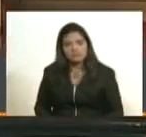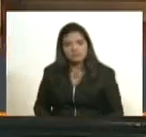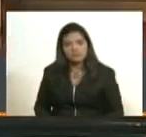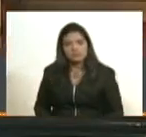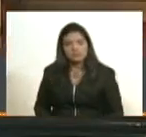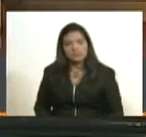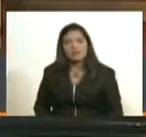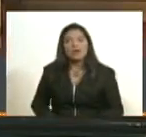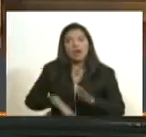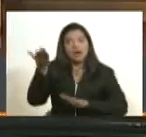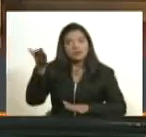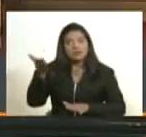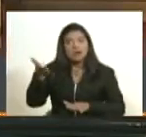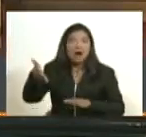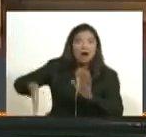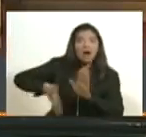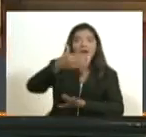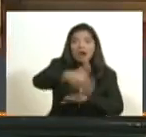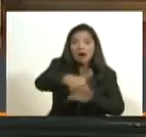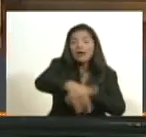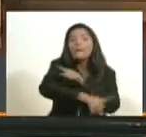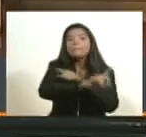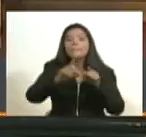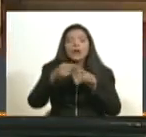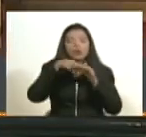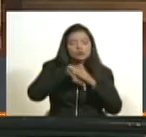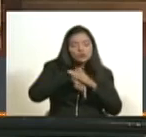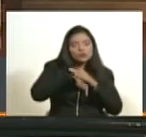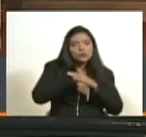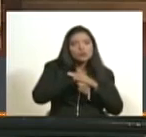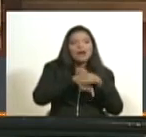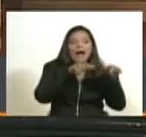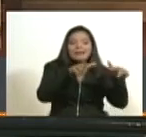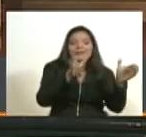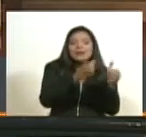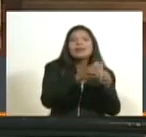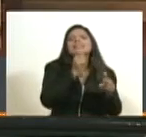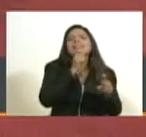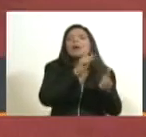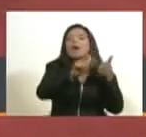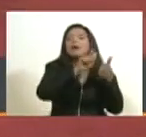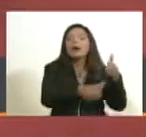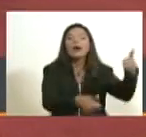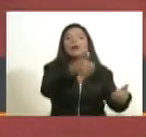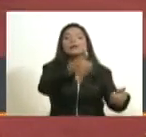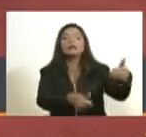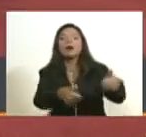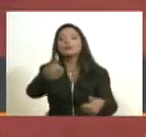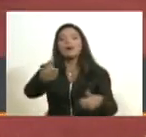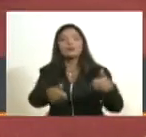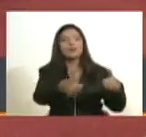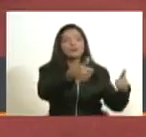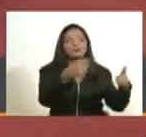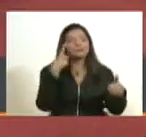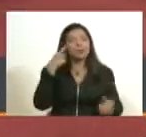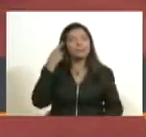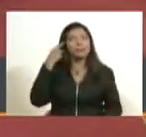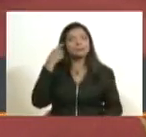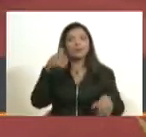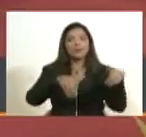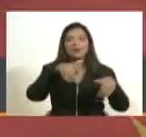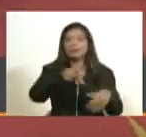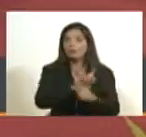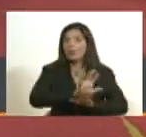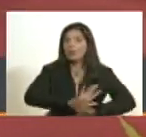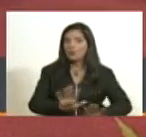Lanzan carne de cañón a la calle, pero por dentro lo que está el proceso para ver quién escribe el candidato tal, pensando en elecciones, solamente.